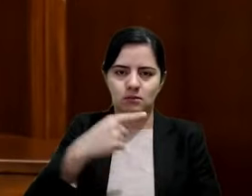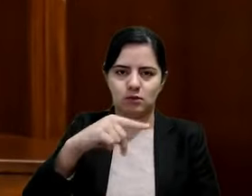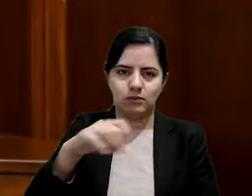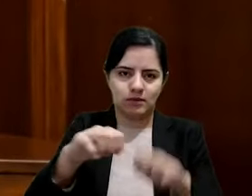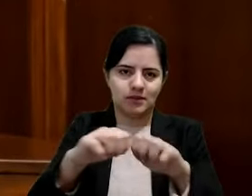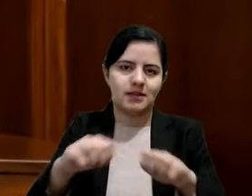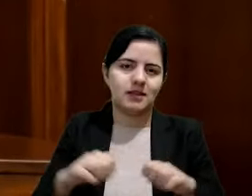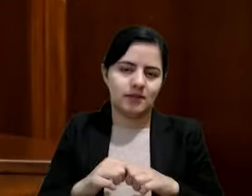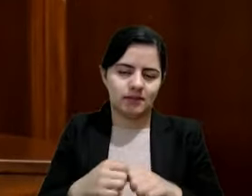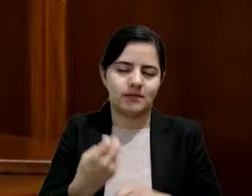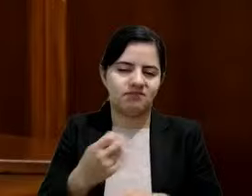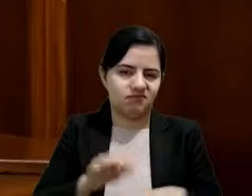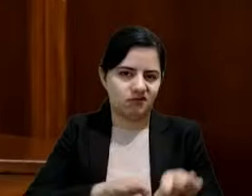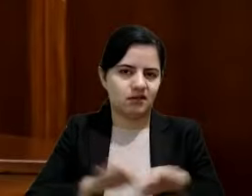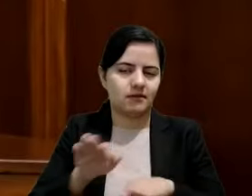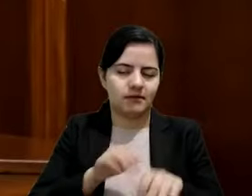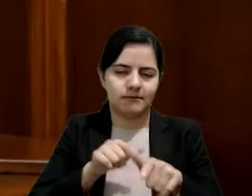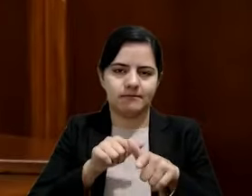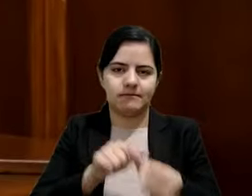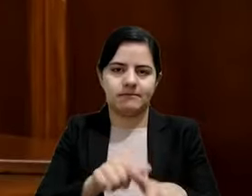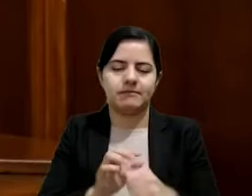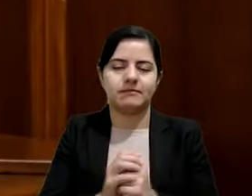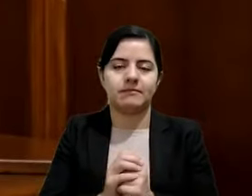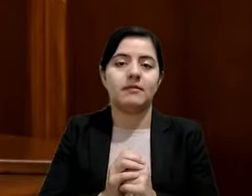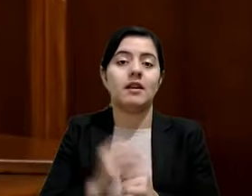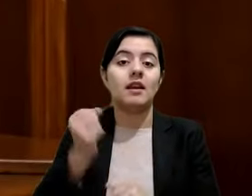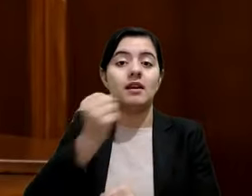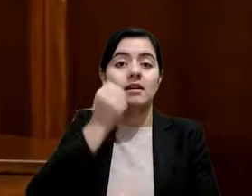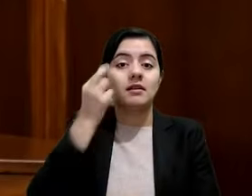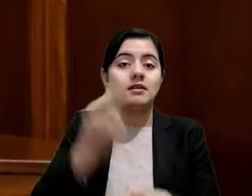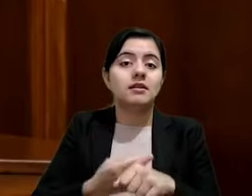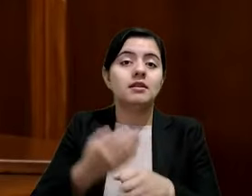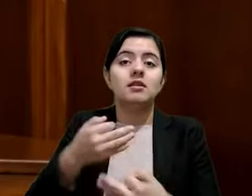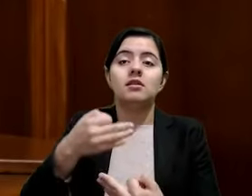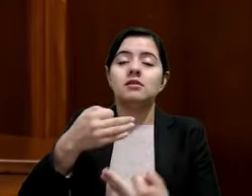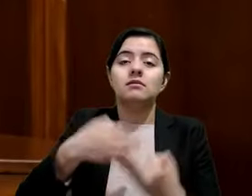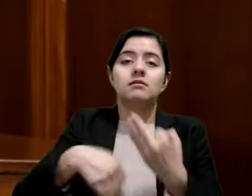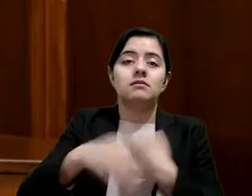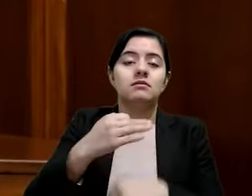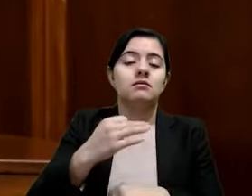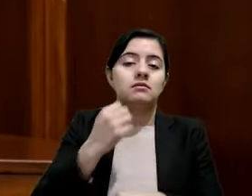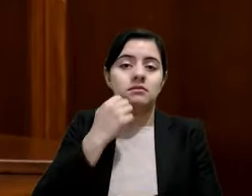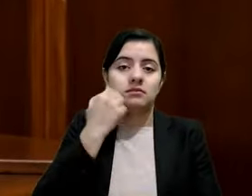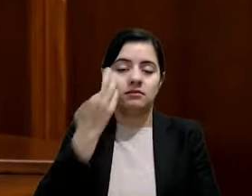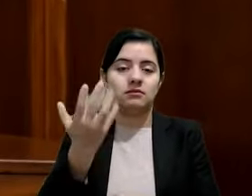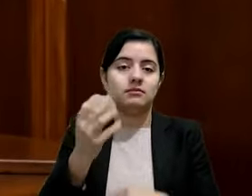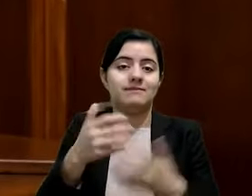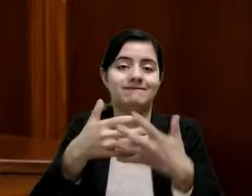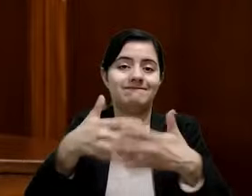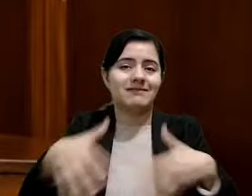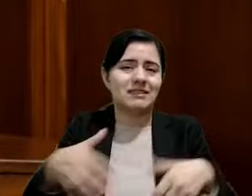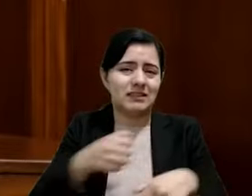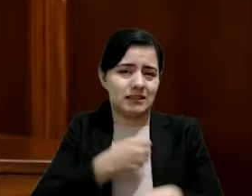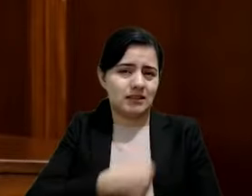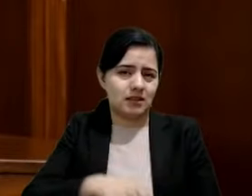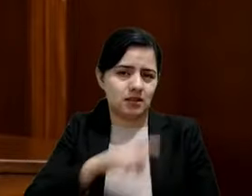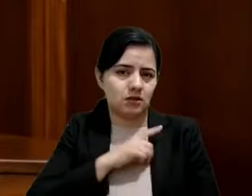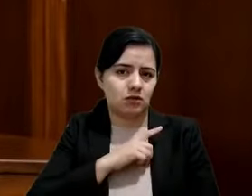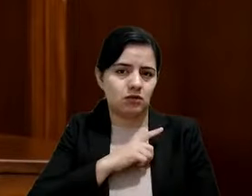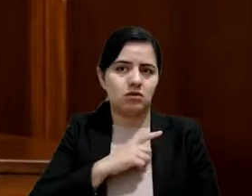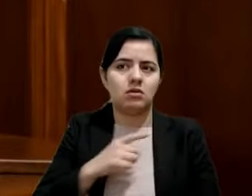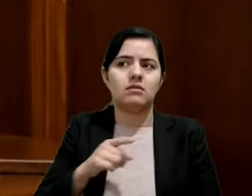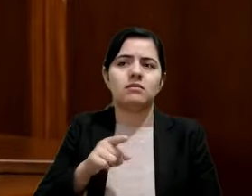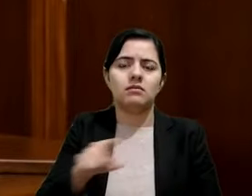labor secretaria Todos queremos un un sistema de salud que cuide la salud integral física de nuestra